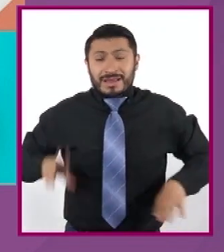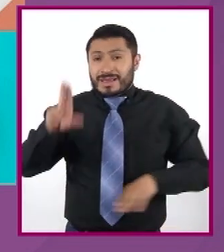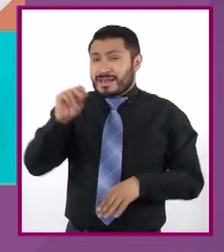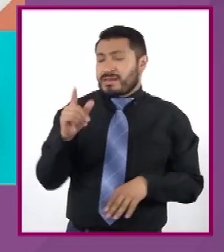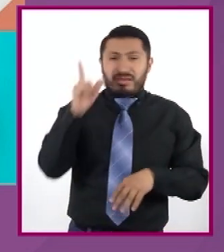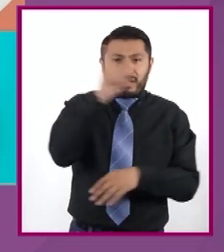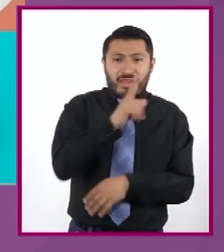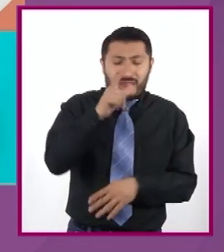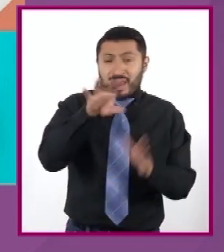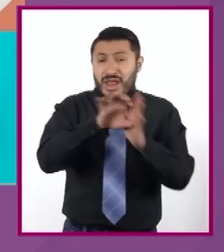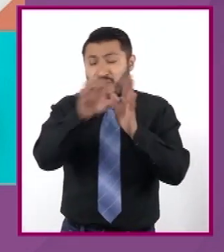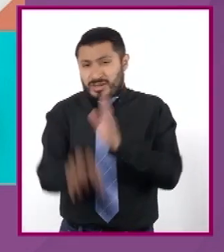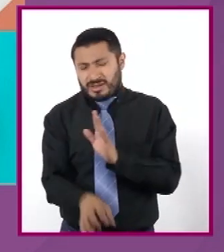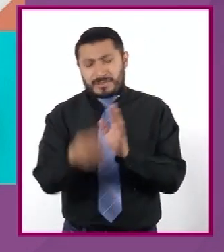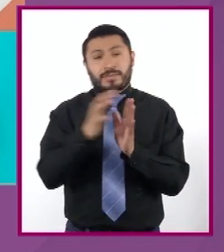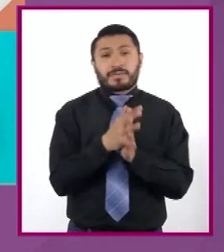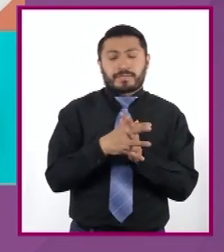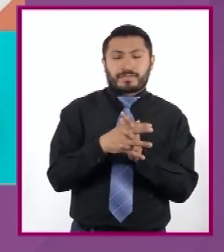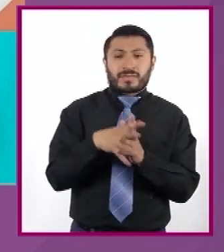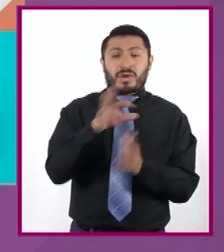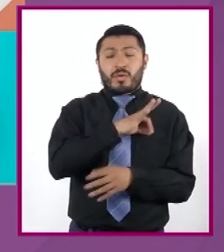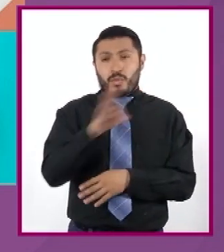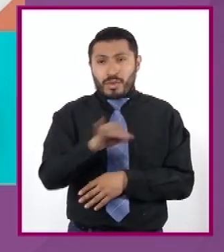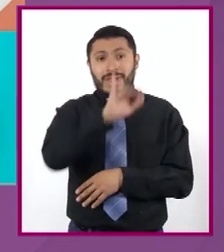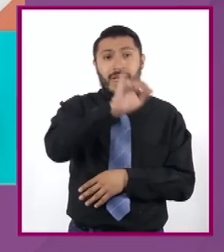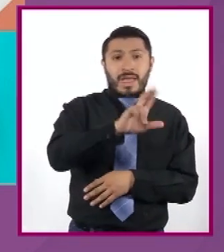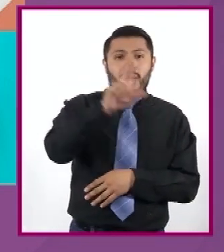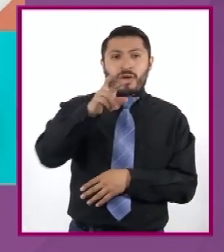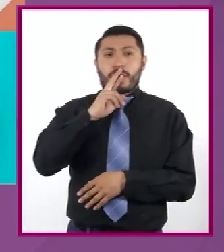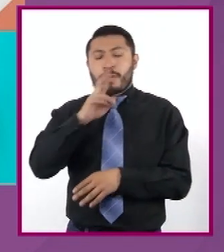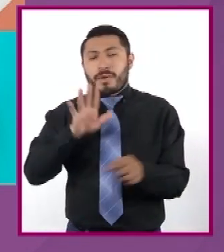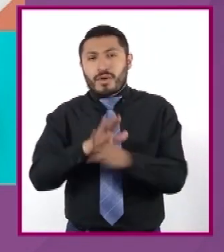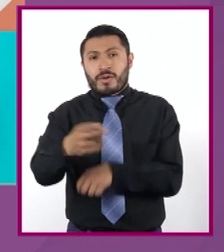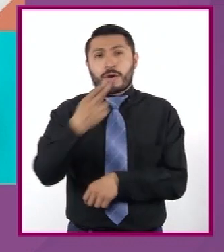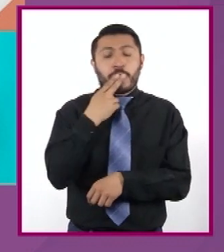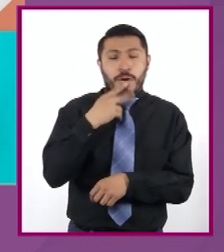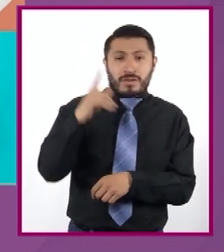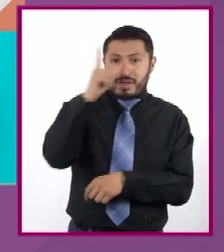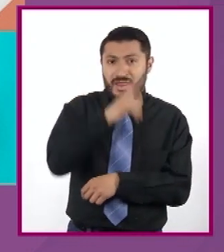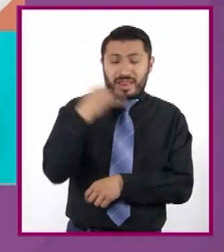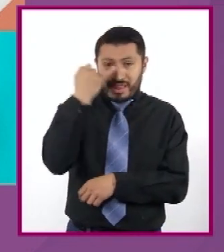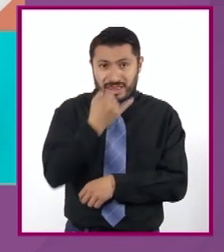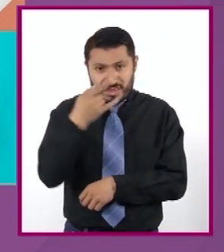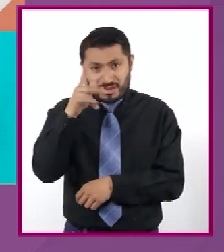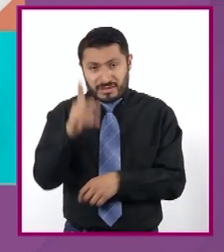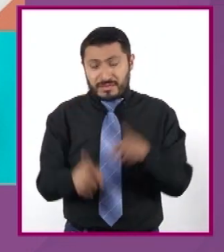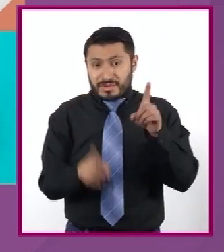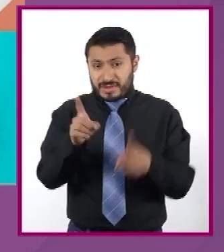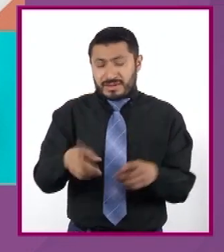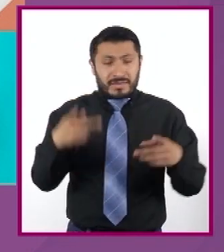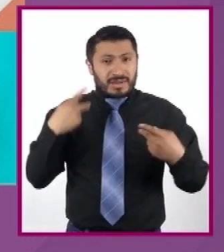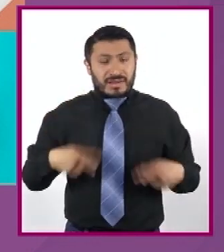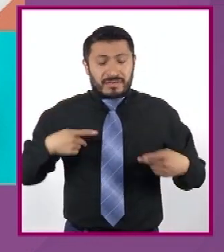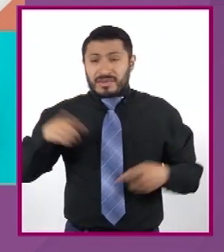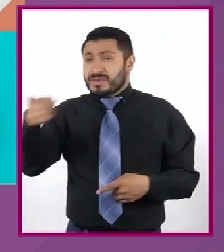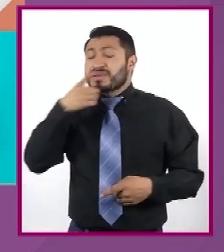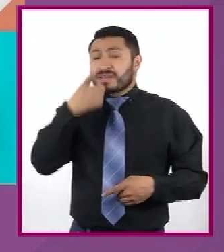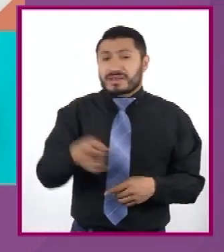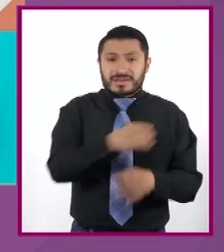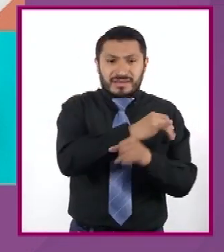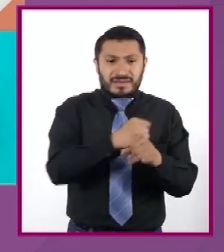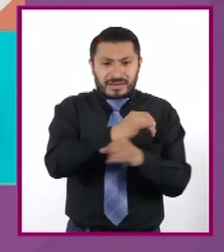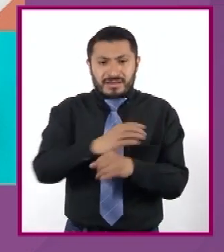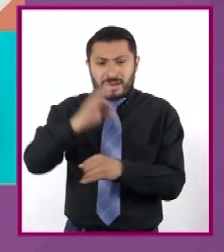lingüística, que puede o no responder al uso real de la lengua, según menciona la investigadora Carmen